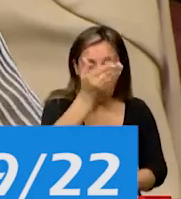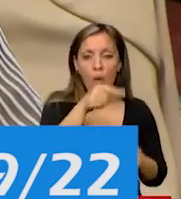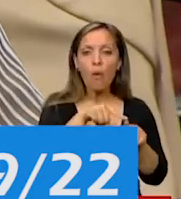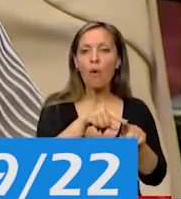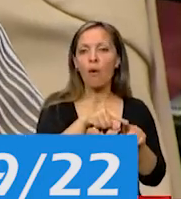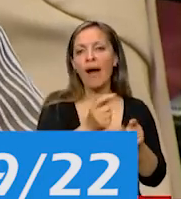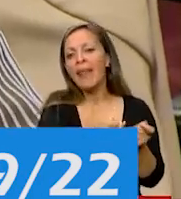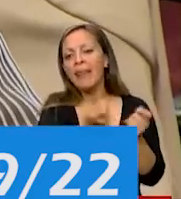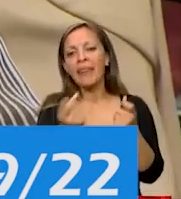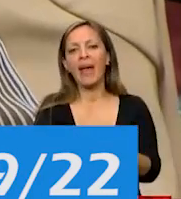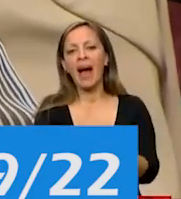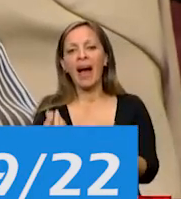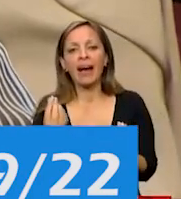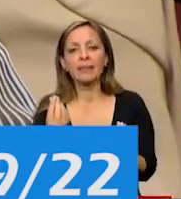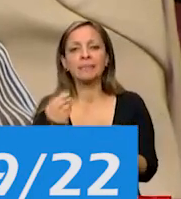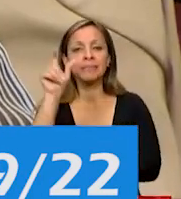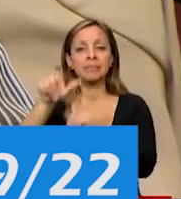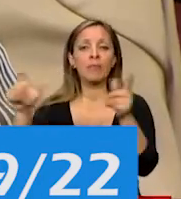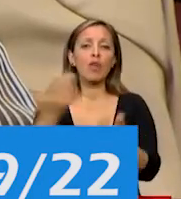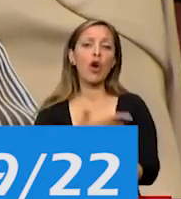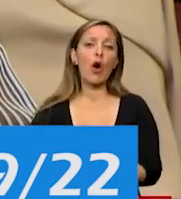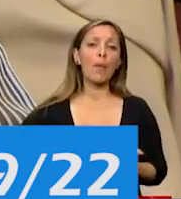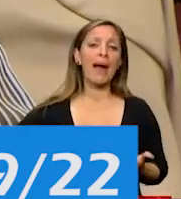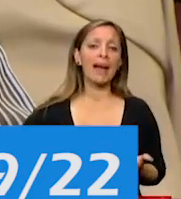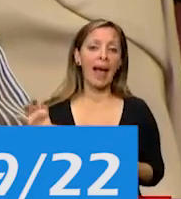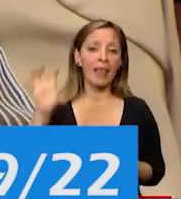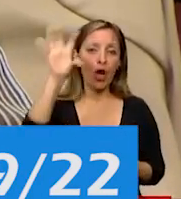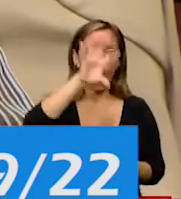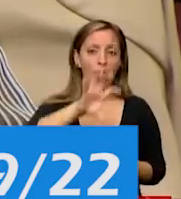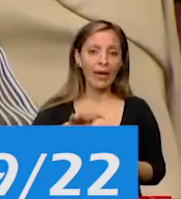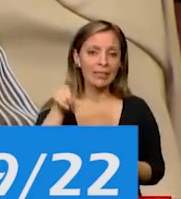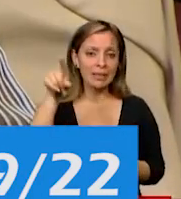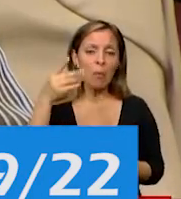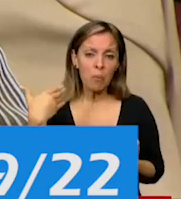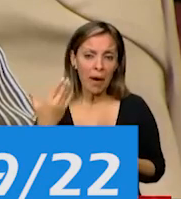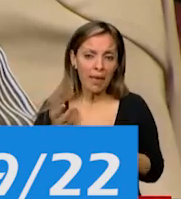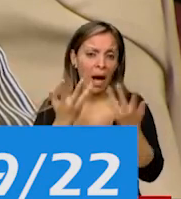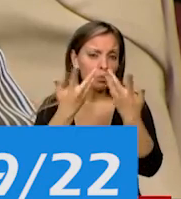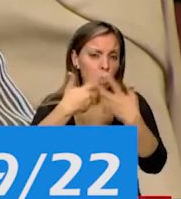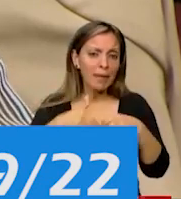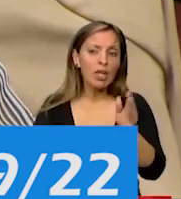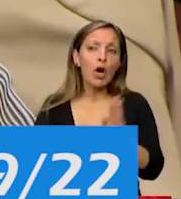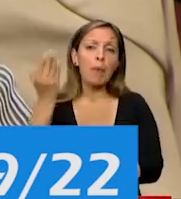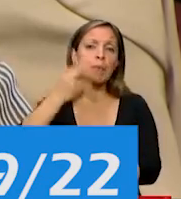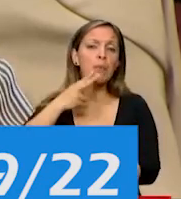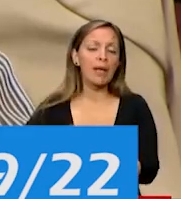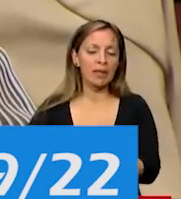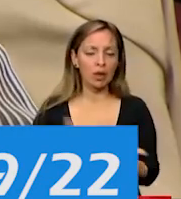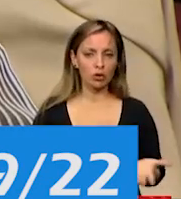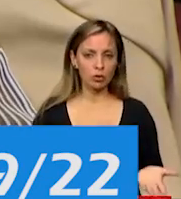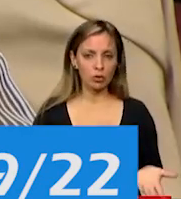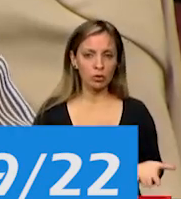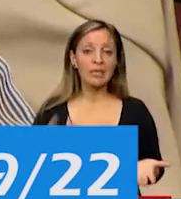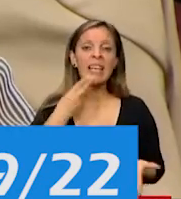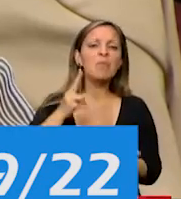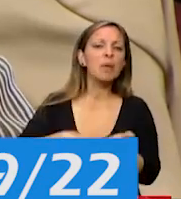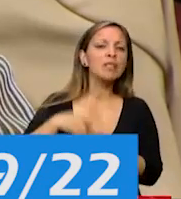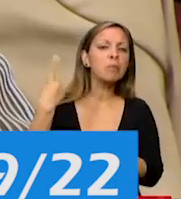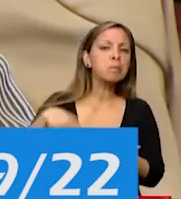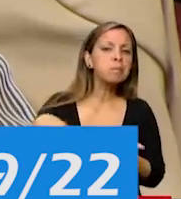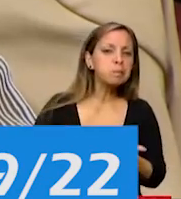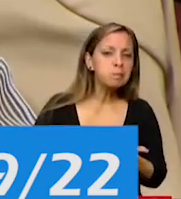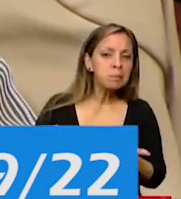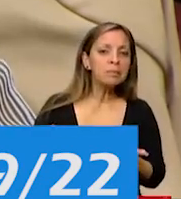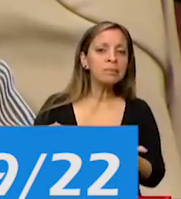la posibilidad a que los gobernadores puedan aumentar impuestos. ¿Y qué impuestos? Entre